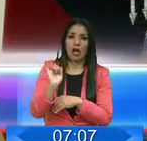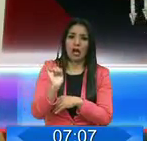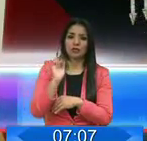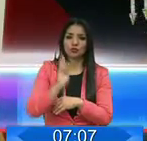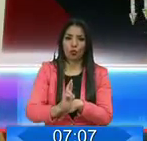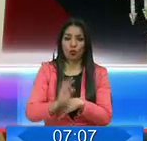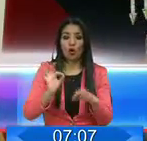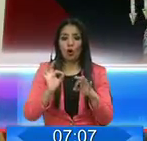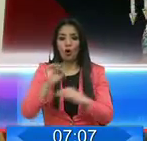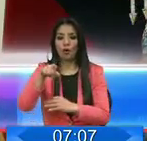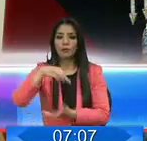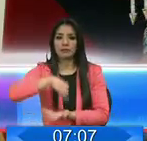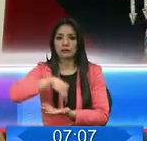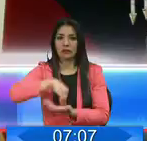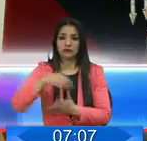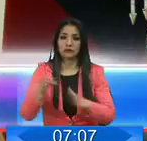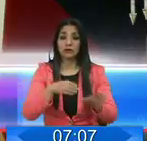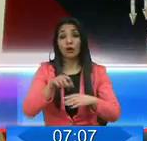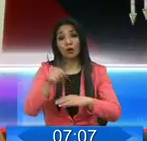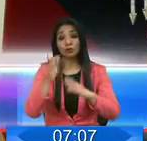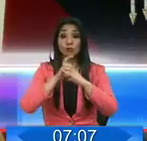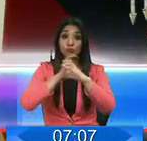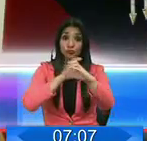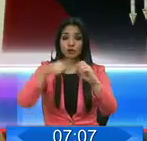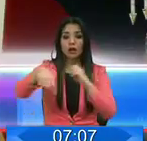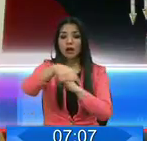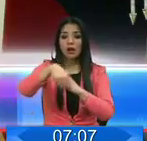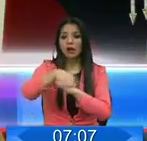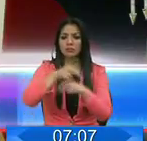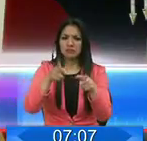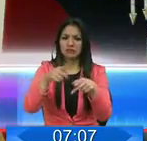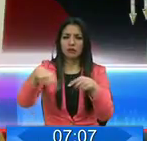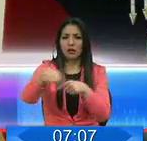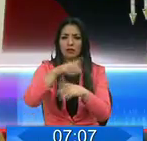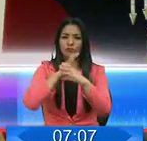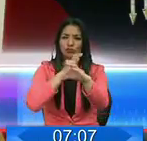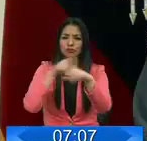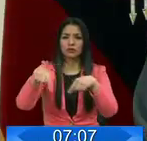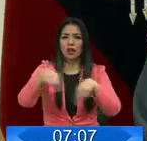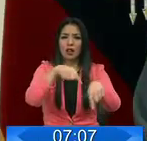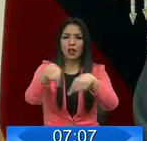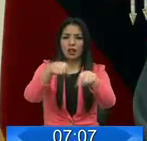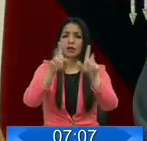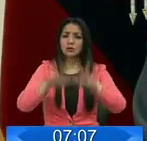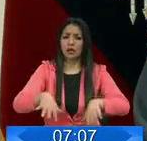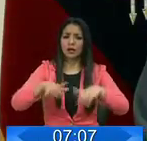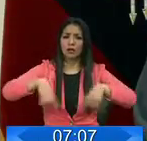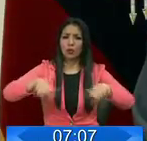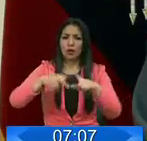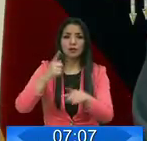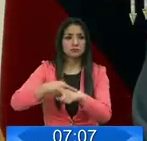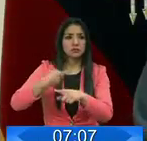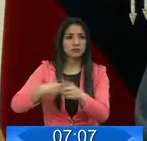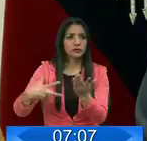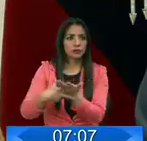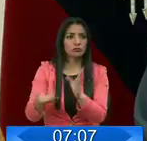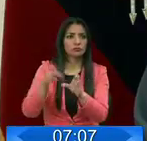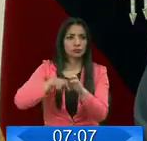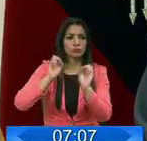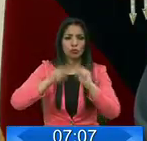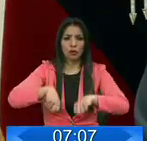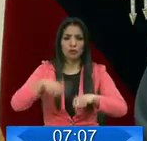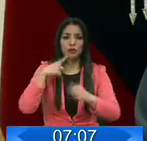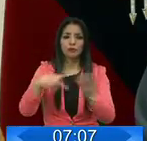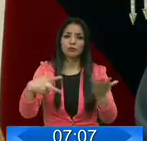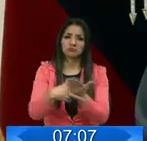operadoras que hacen servicio de transporte en ese eje vial tienen lugares específicos de llegada, como es el terminal terrestre